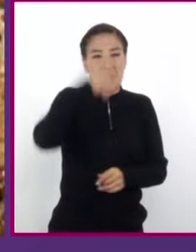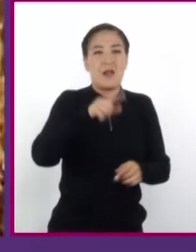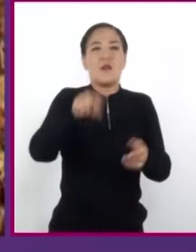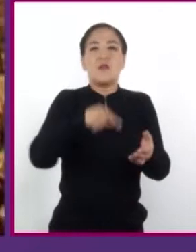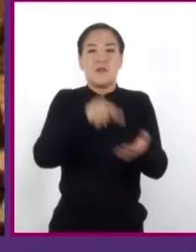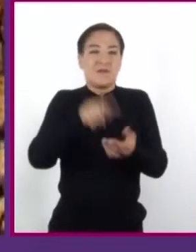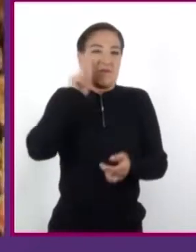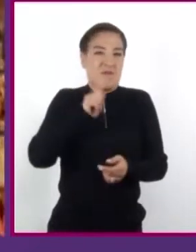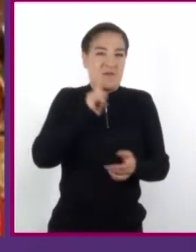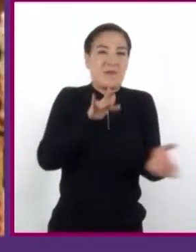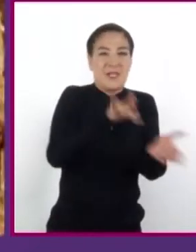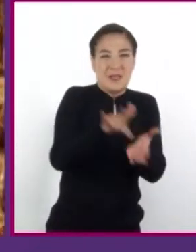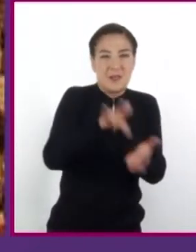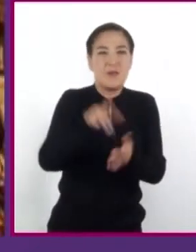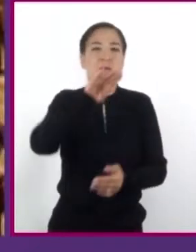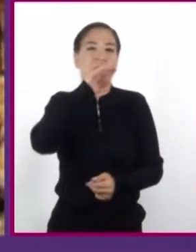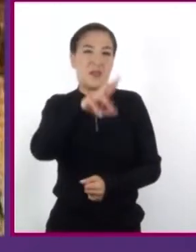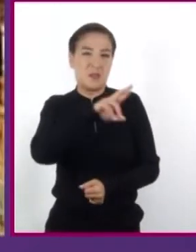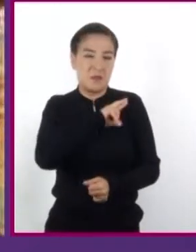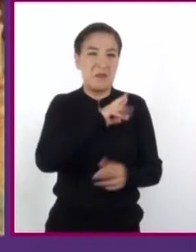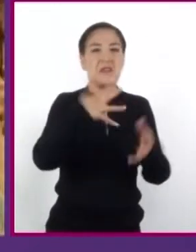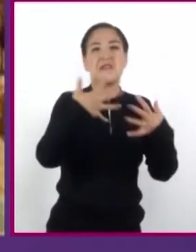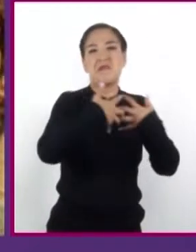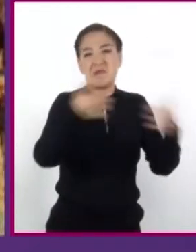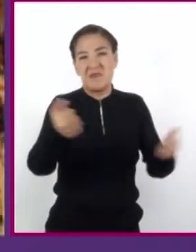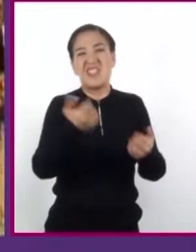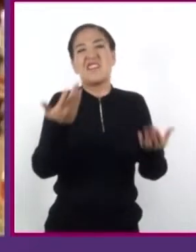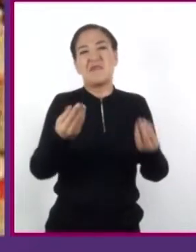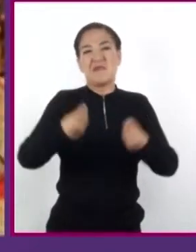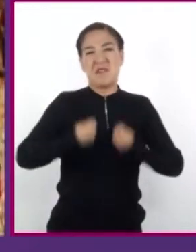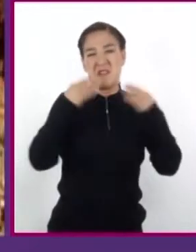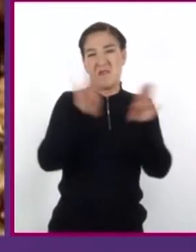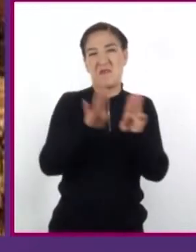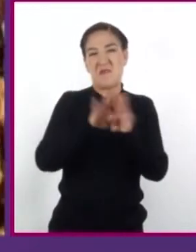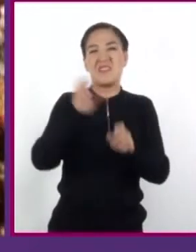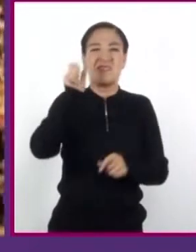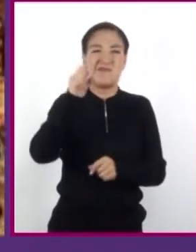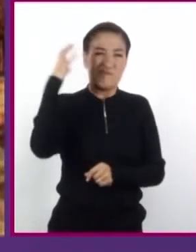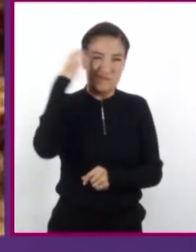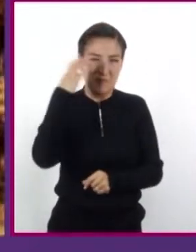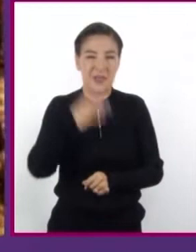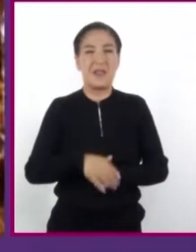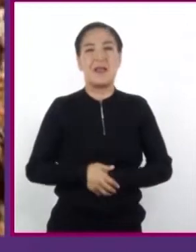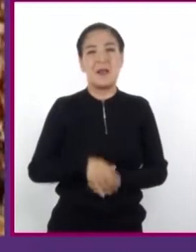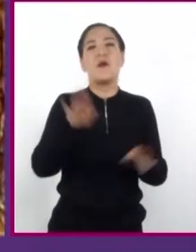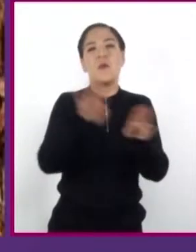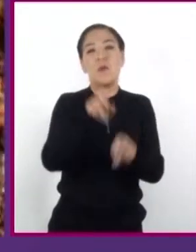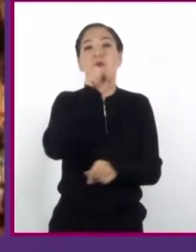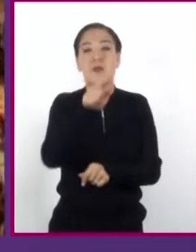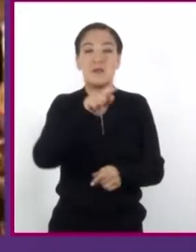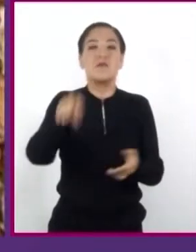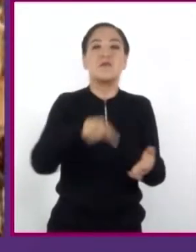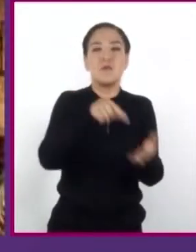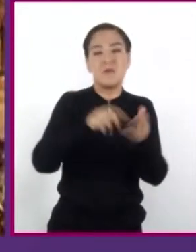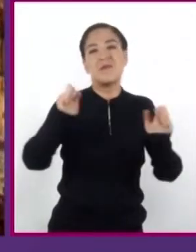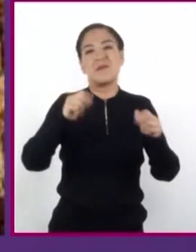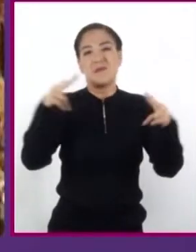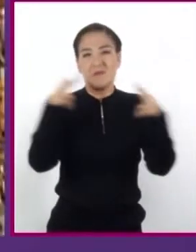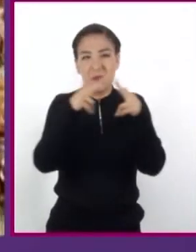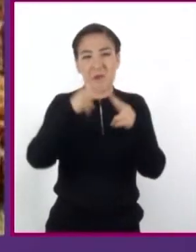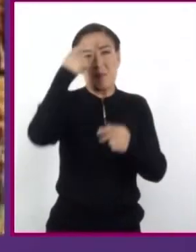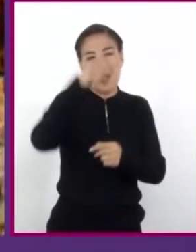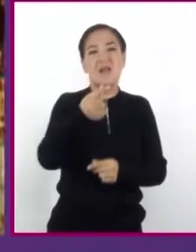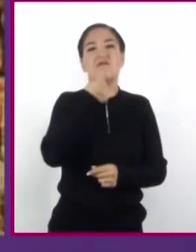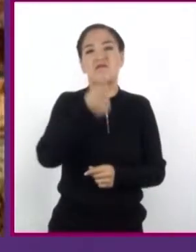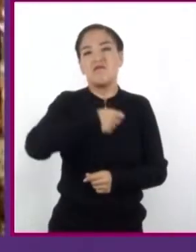sin recursos, separadas o con vidas pecaminosas. Se edificaron orfanatos para los huérfanos y casas para los ancianos.